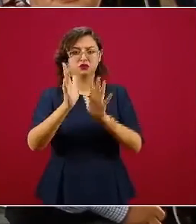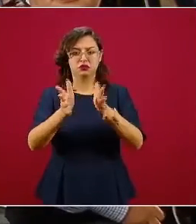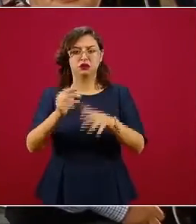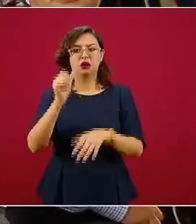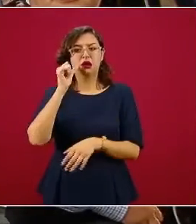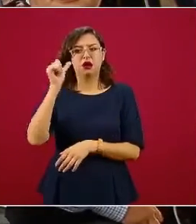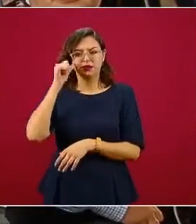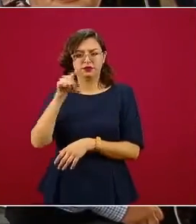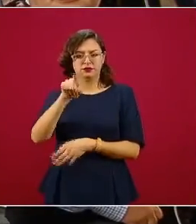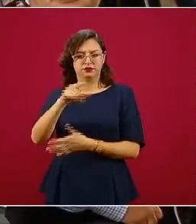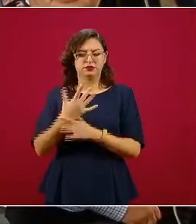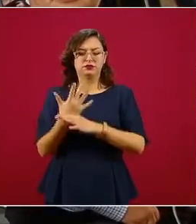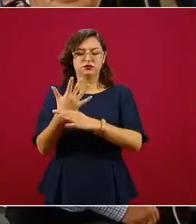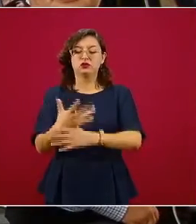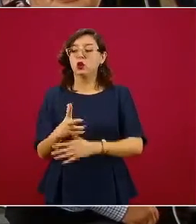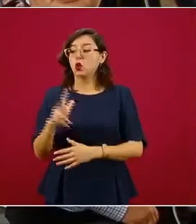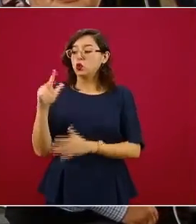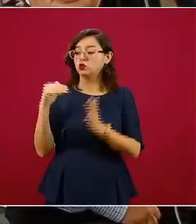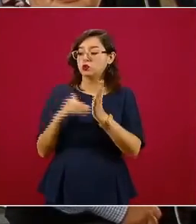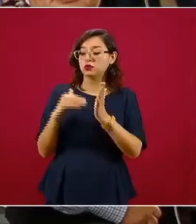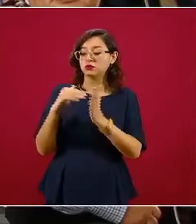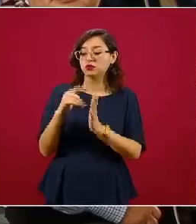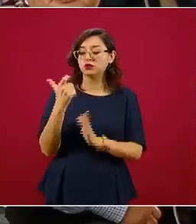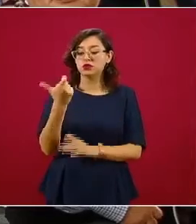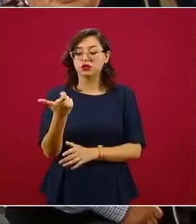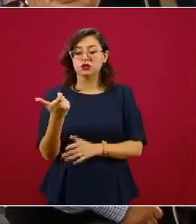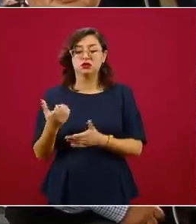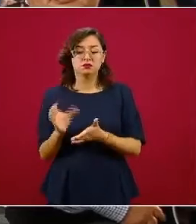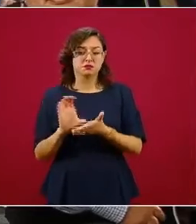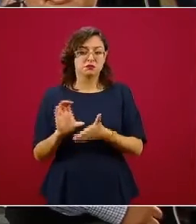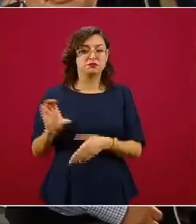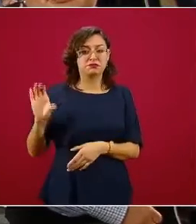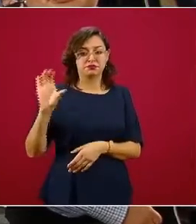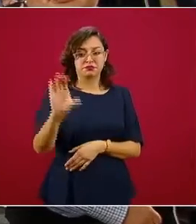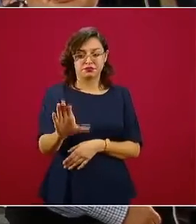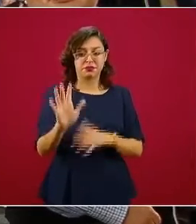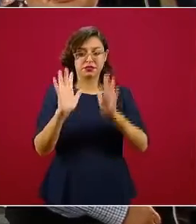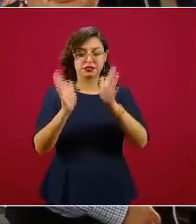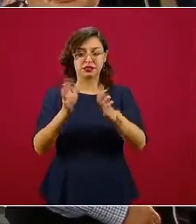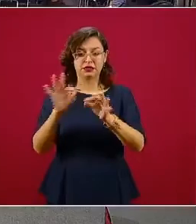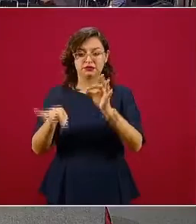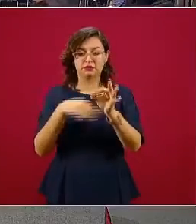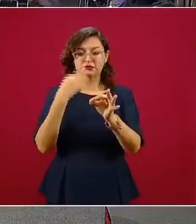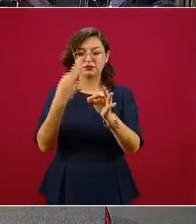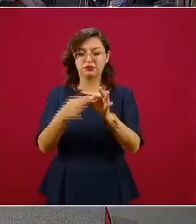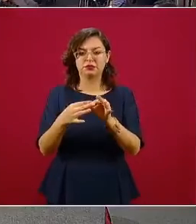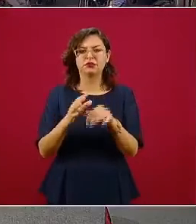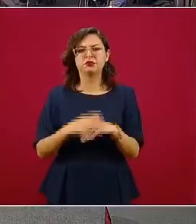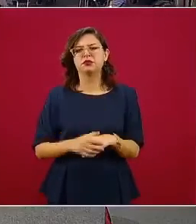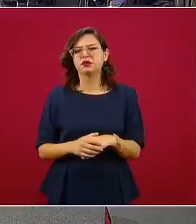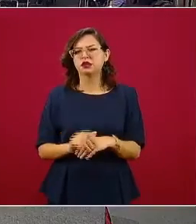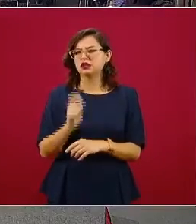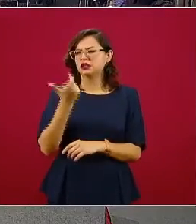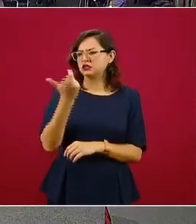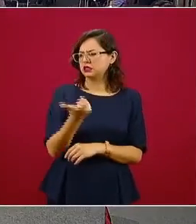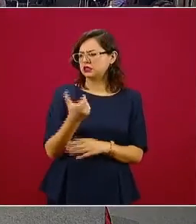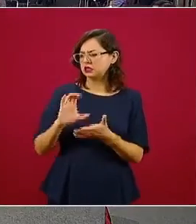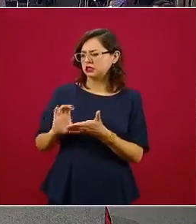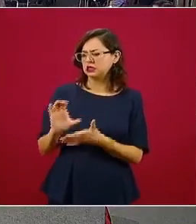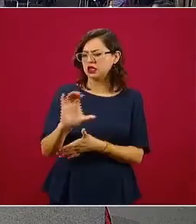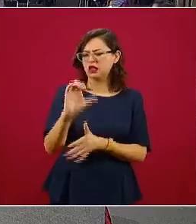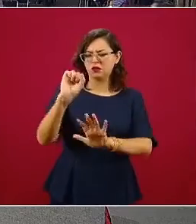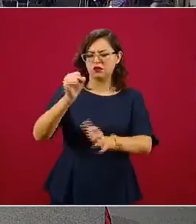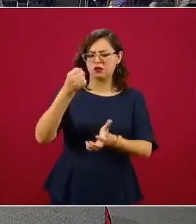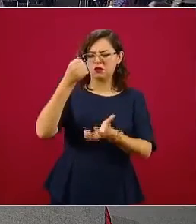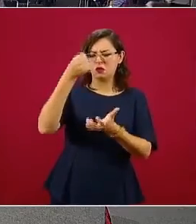impuestos, más de 8,000 millones, que son parte del retraso que tenía. ¿En qué se va a utilizar ese dinero? Usted ya había mencionado